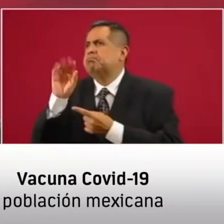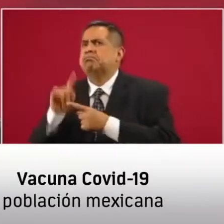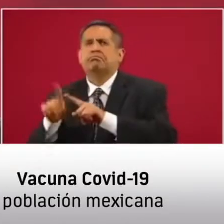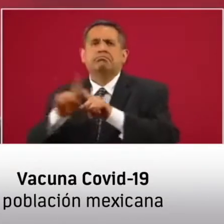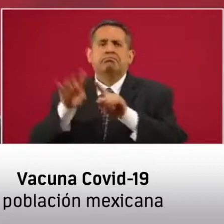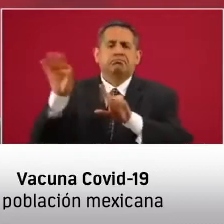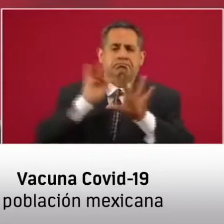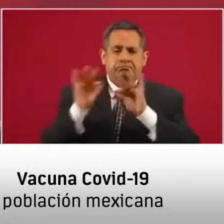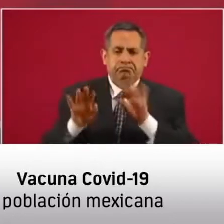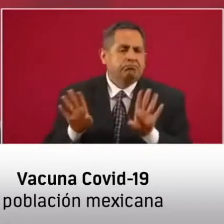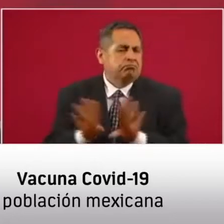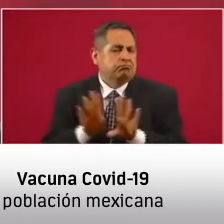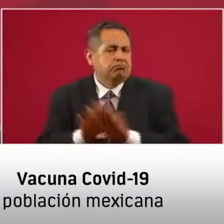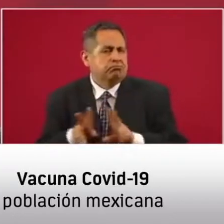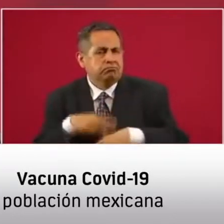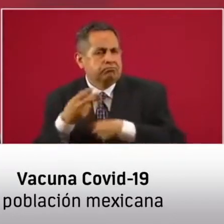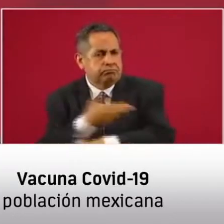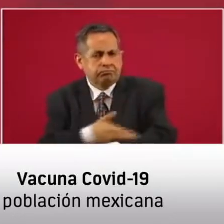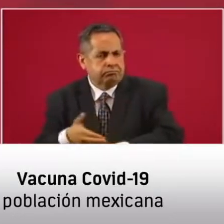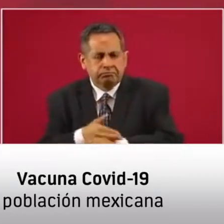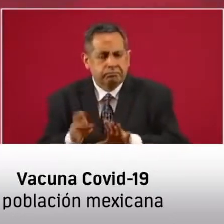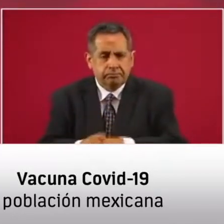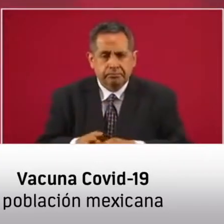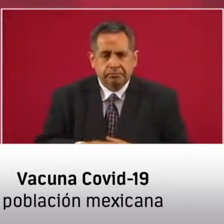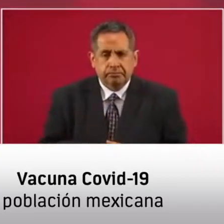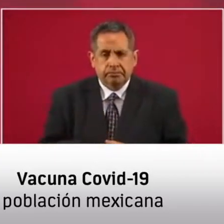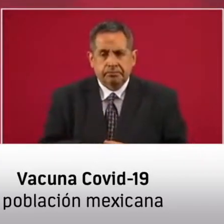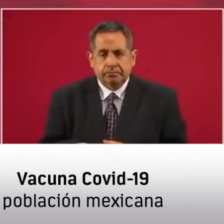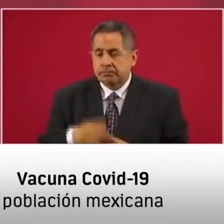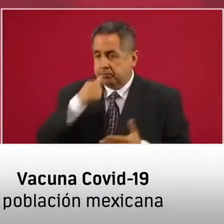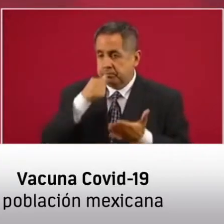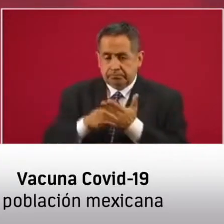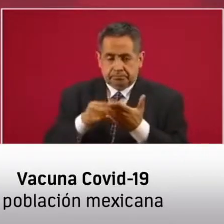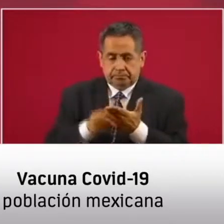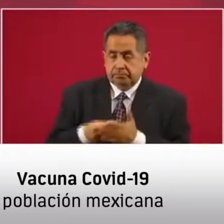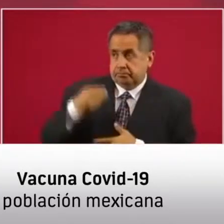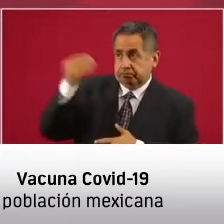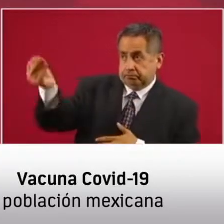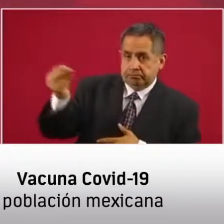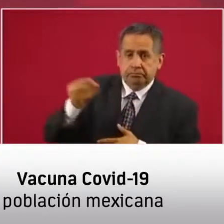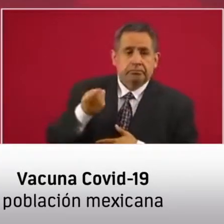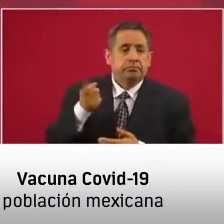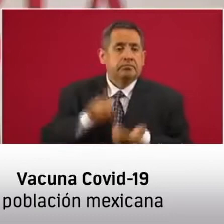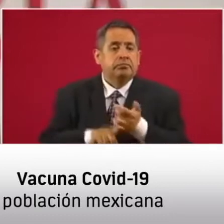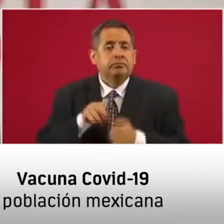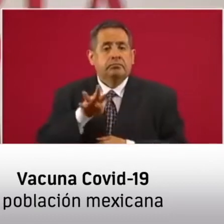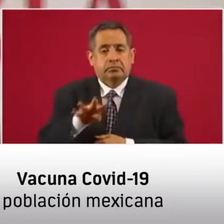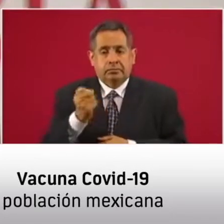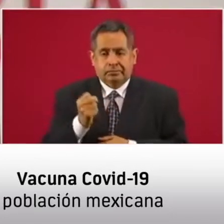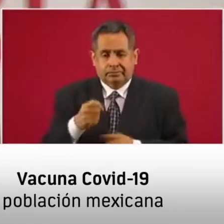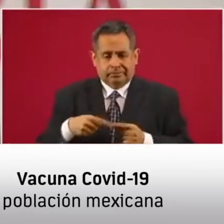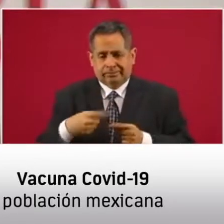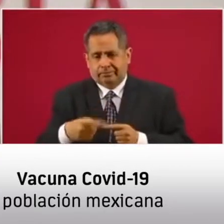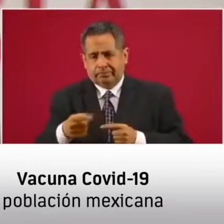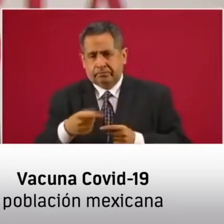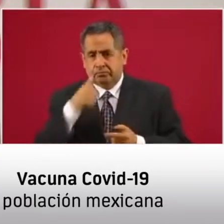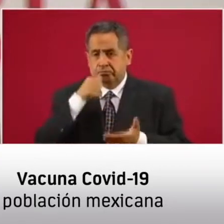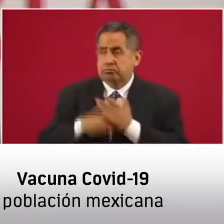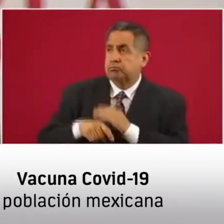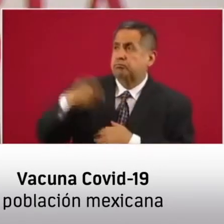¿Cuáles serán los siguientes pasos? Confirmar esta carta de intención el 19 de septiembre, que ya sería